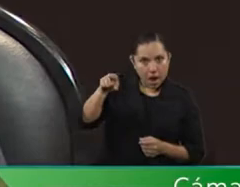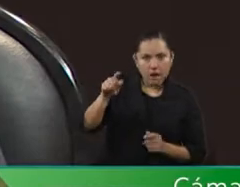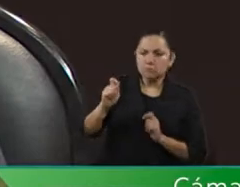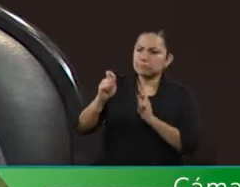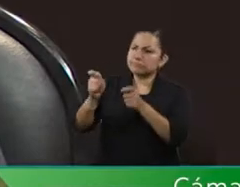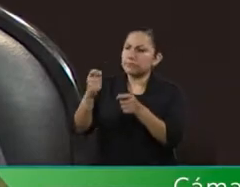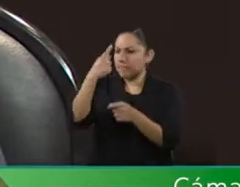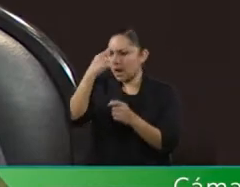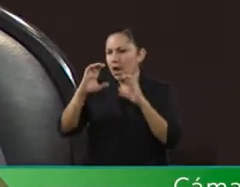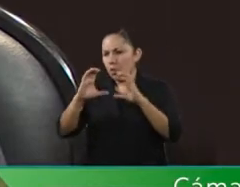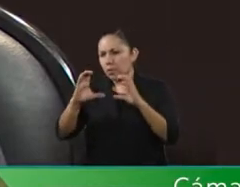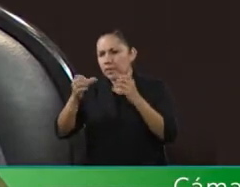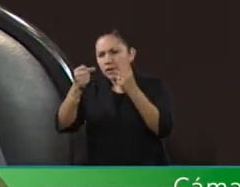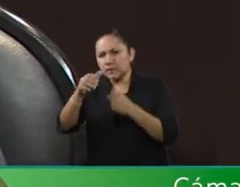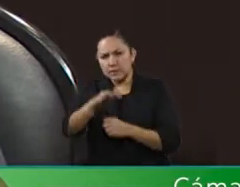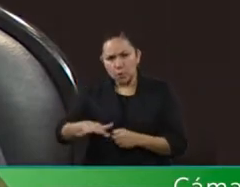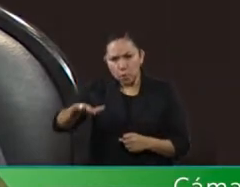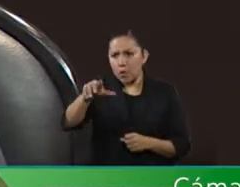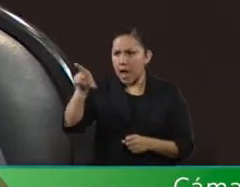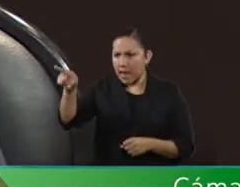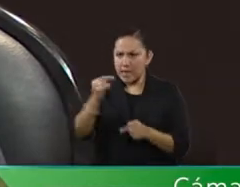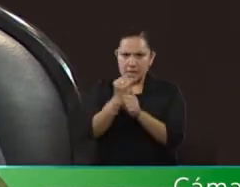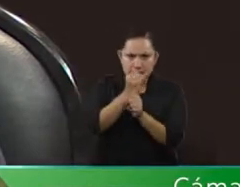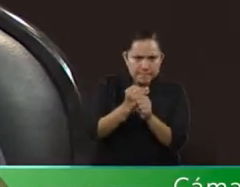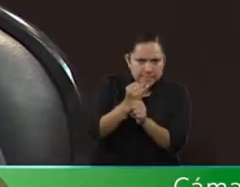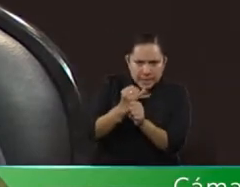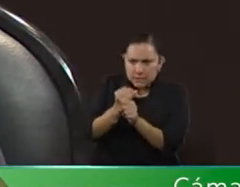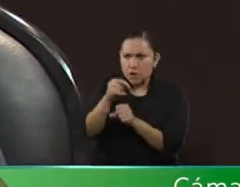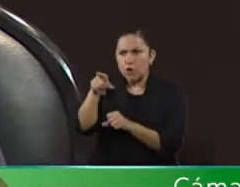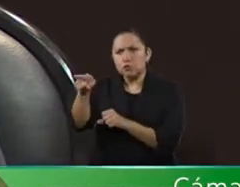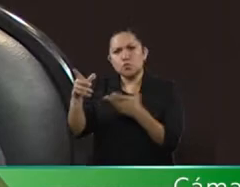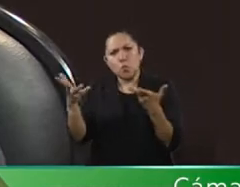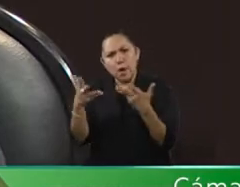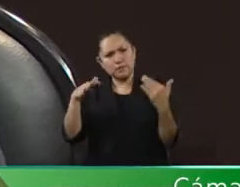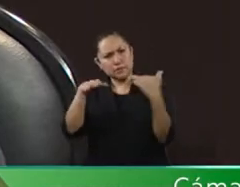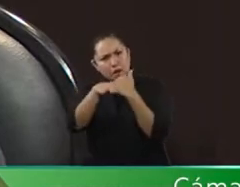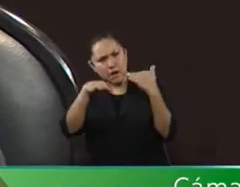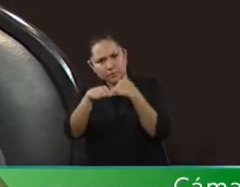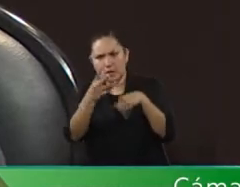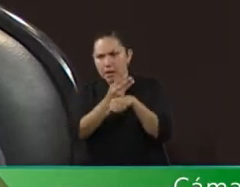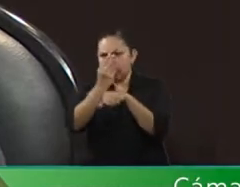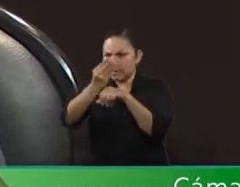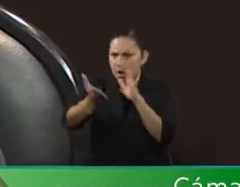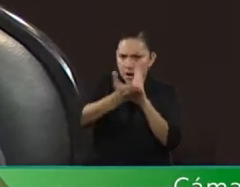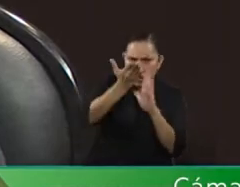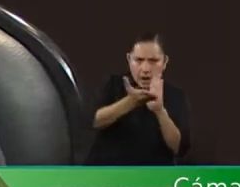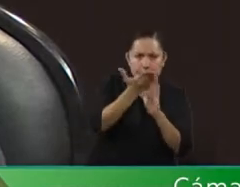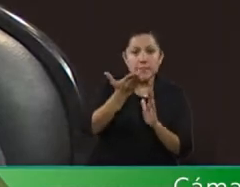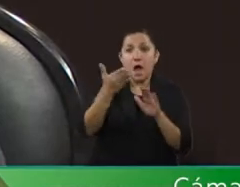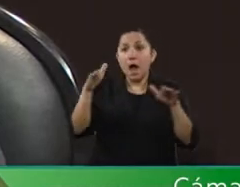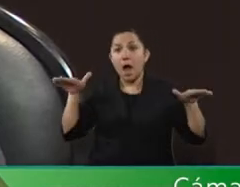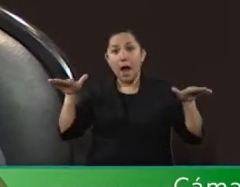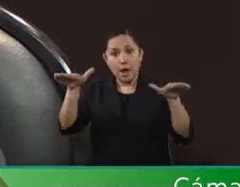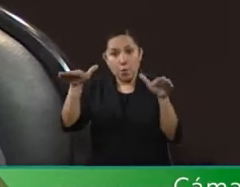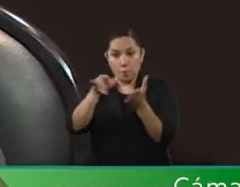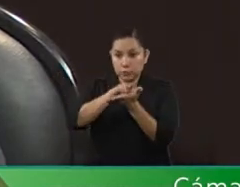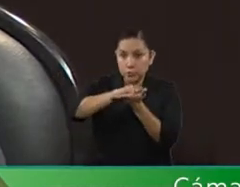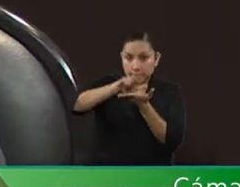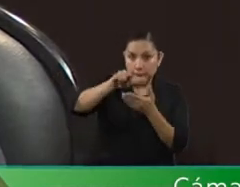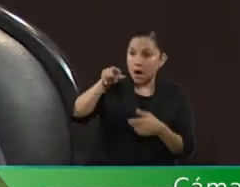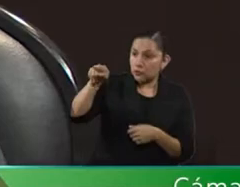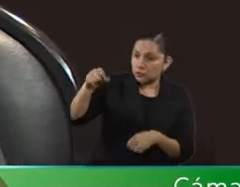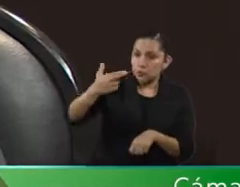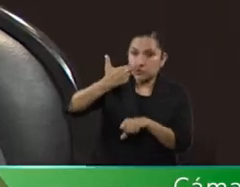investigación a civiles, la construcción de carreteras e incluso el manejo de los aeropuertos y de la administración de